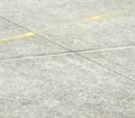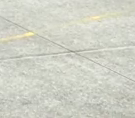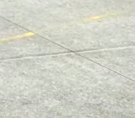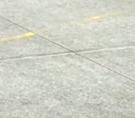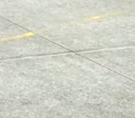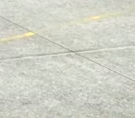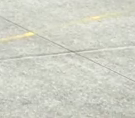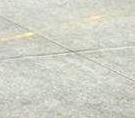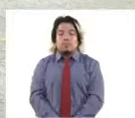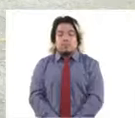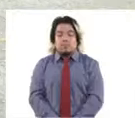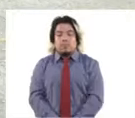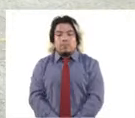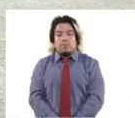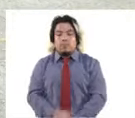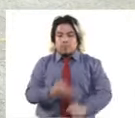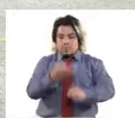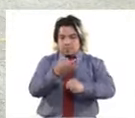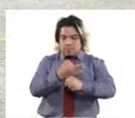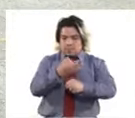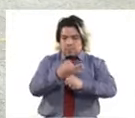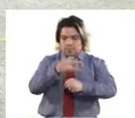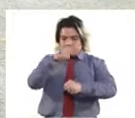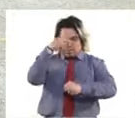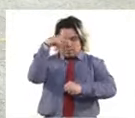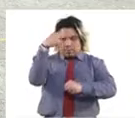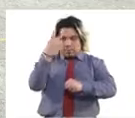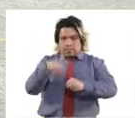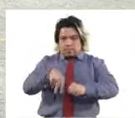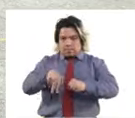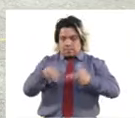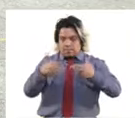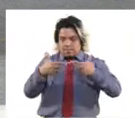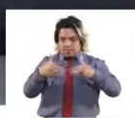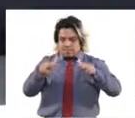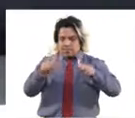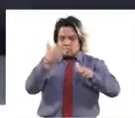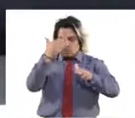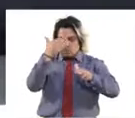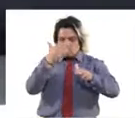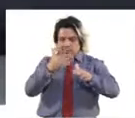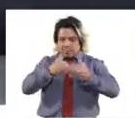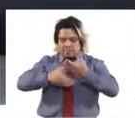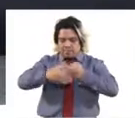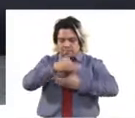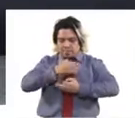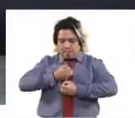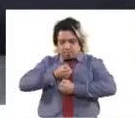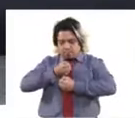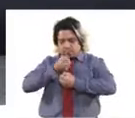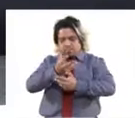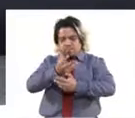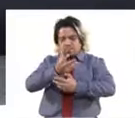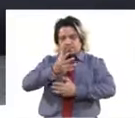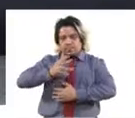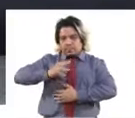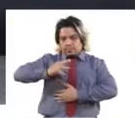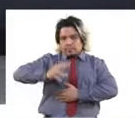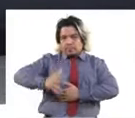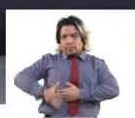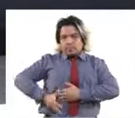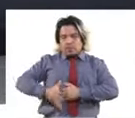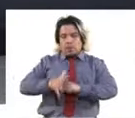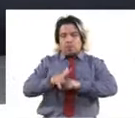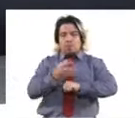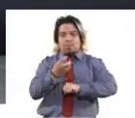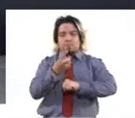Señoras y señores, el himno nacional es la máxima expresión de orgullo patrio, por lo que invitamos a todas y